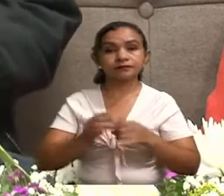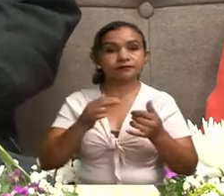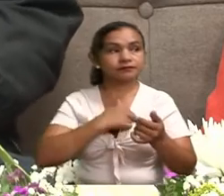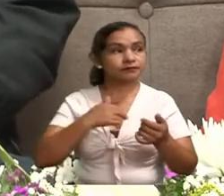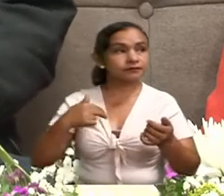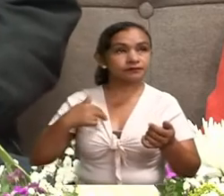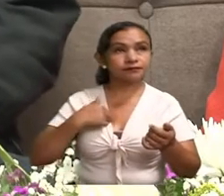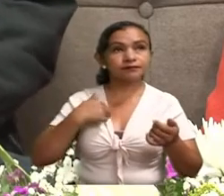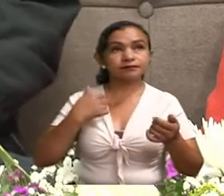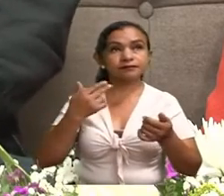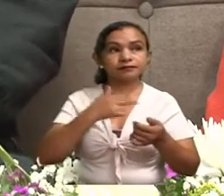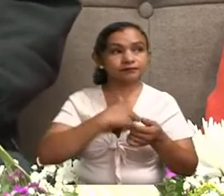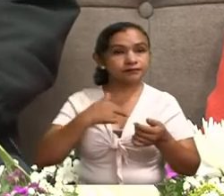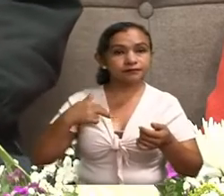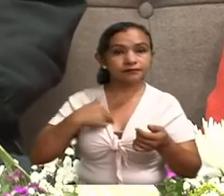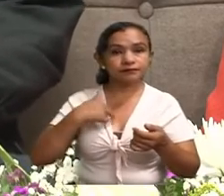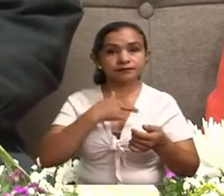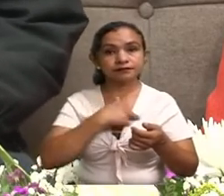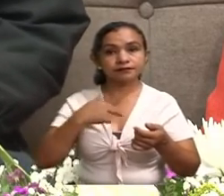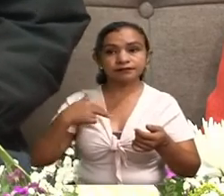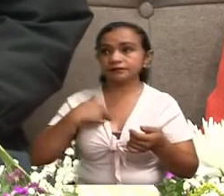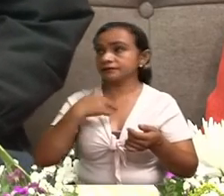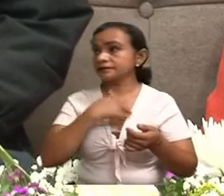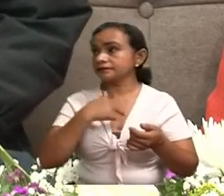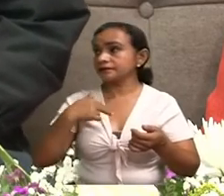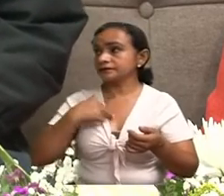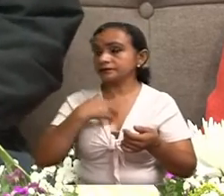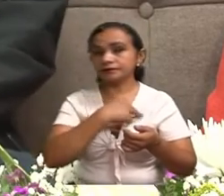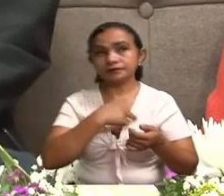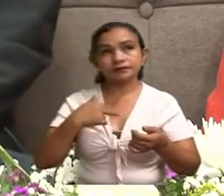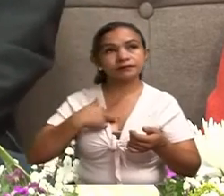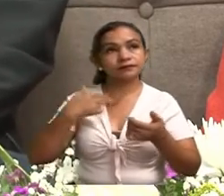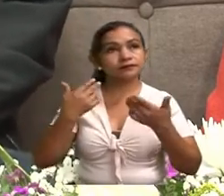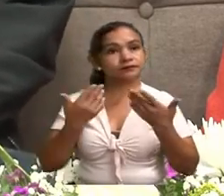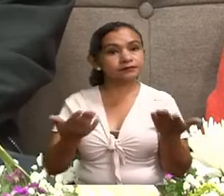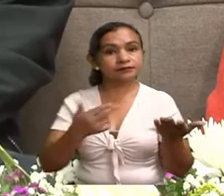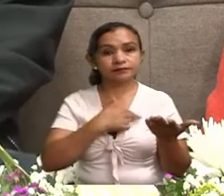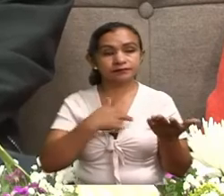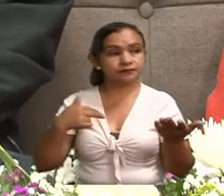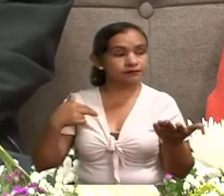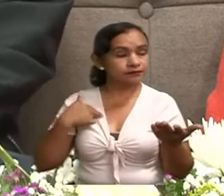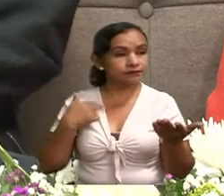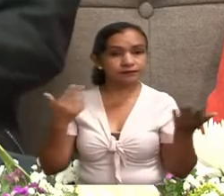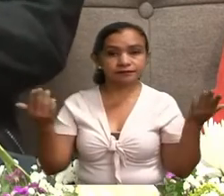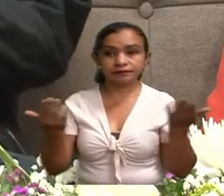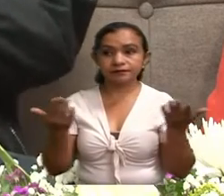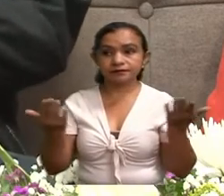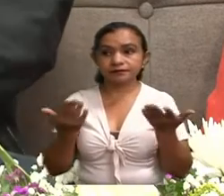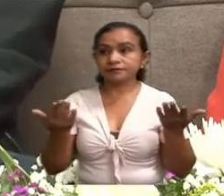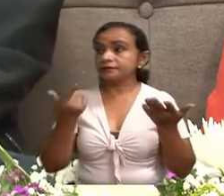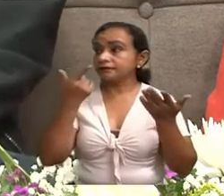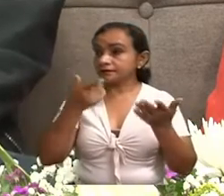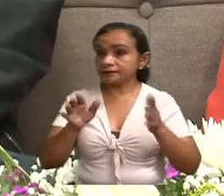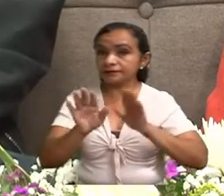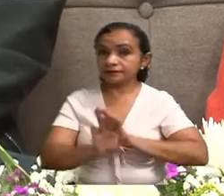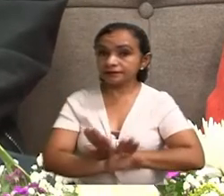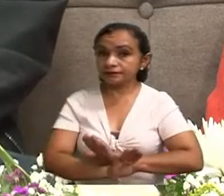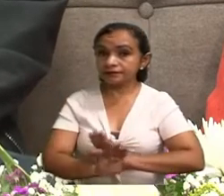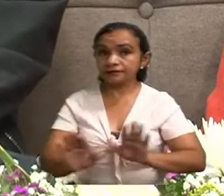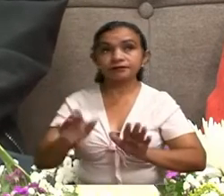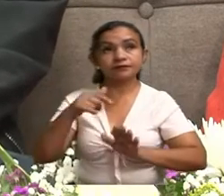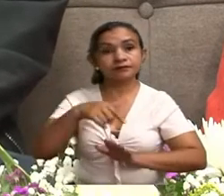una serie de acciones encaminadas a una serie de acciones que culminan pues con